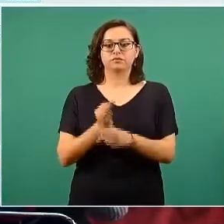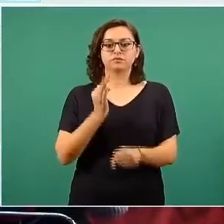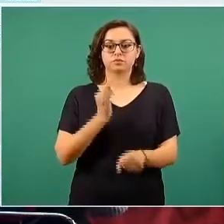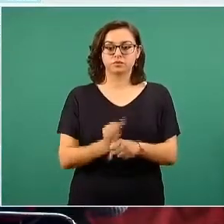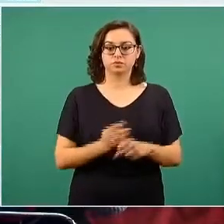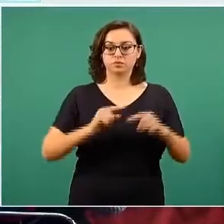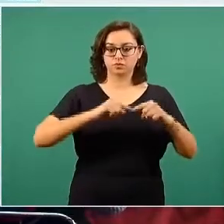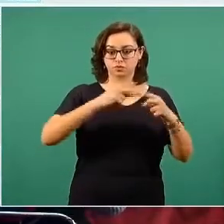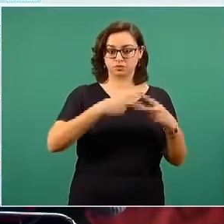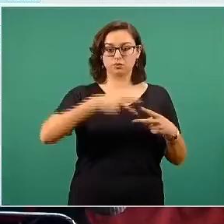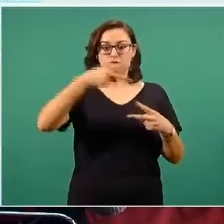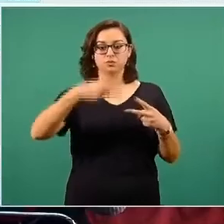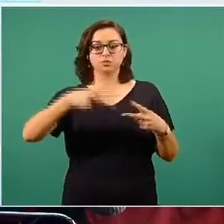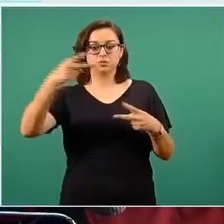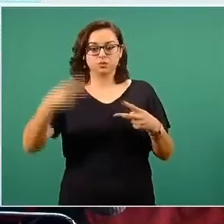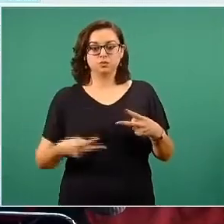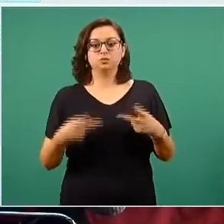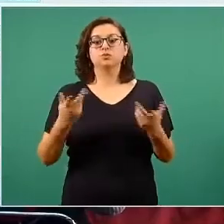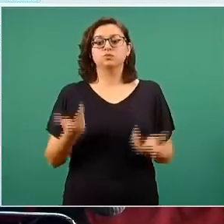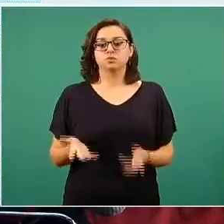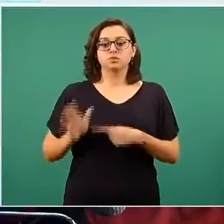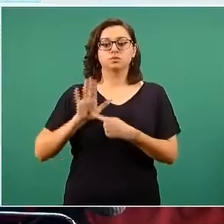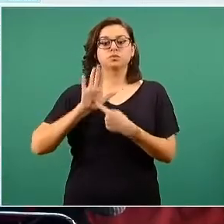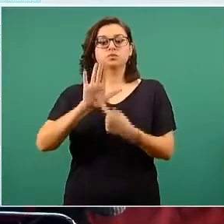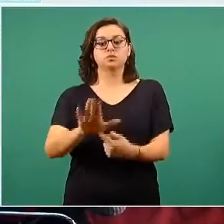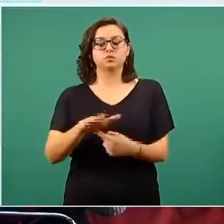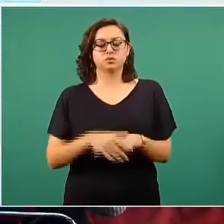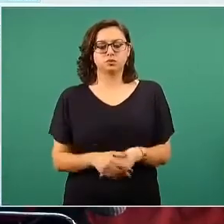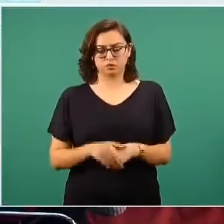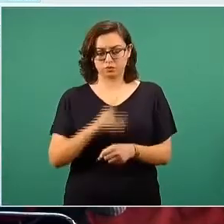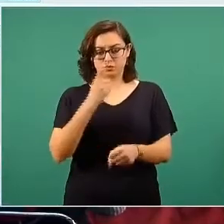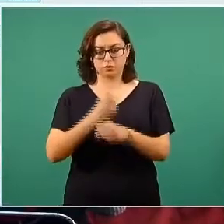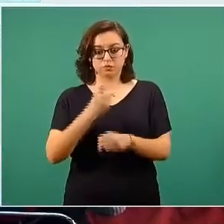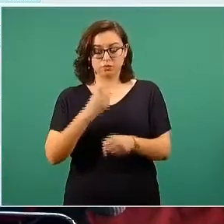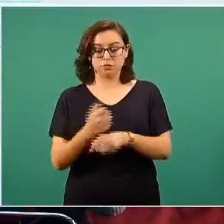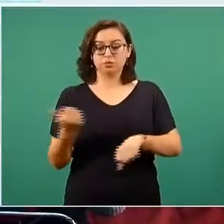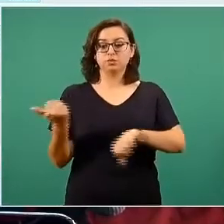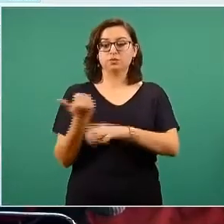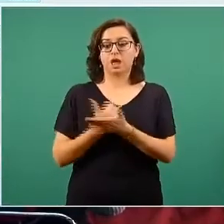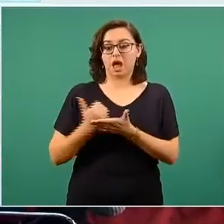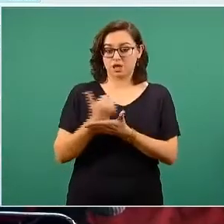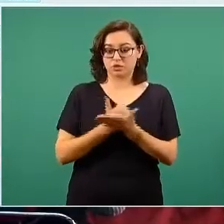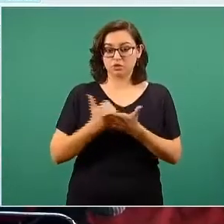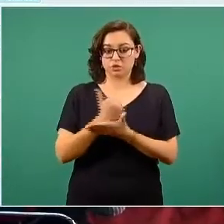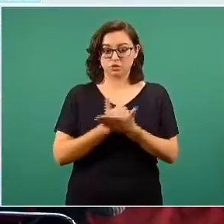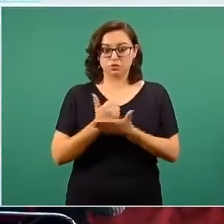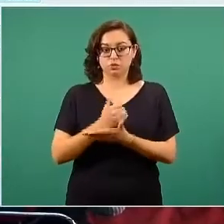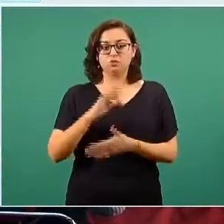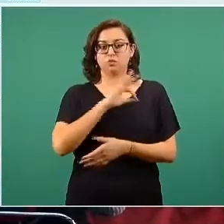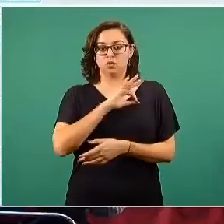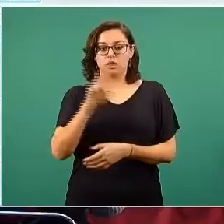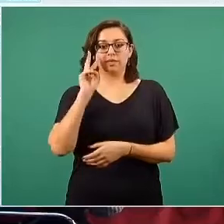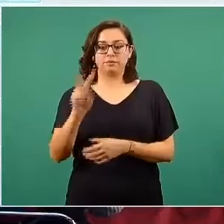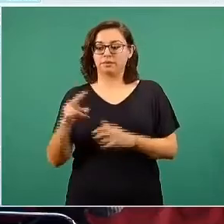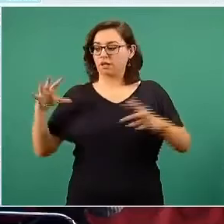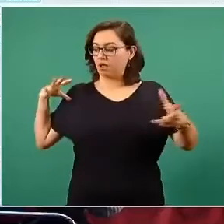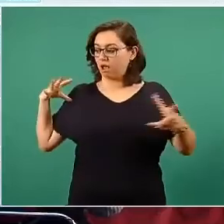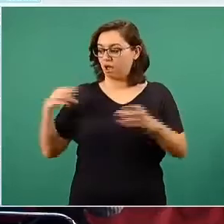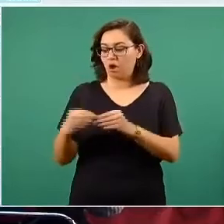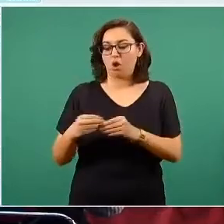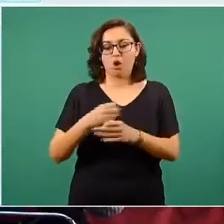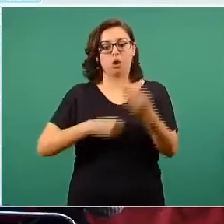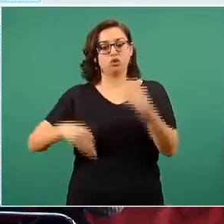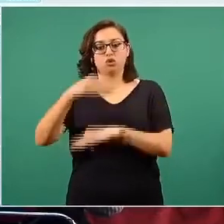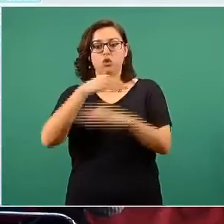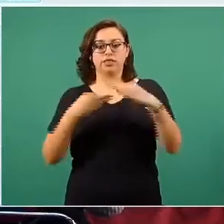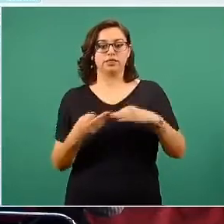ya conocidas. Tenemos obviamente la primera de ellas, que es la de color azul, en donde se distribuyen todas aquellas